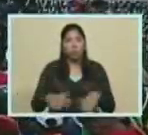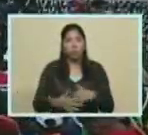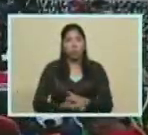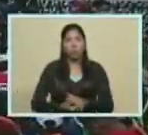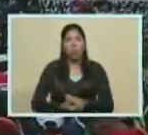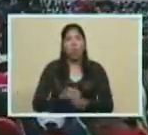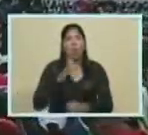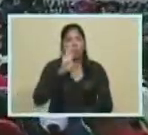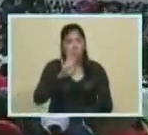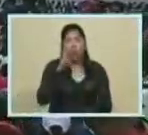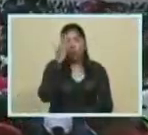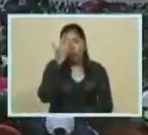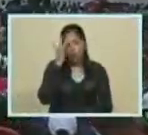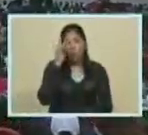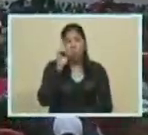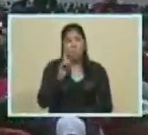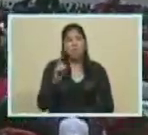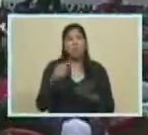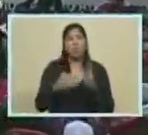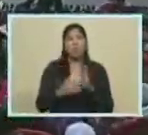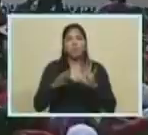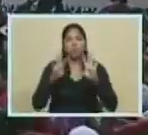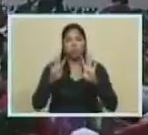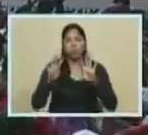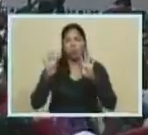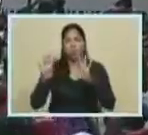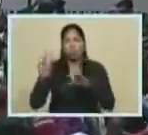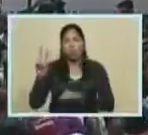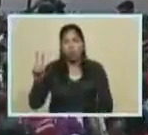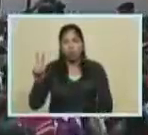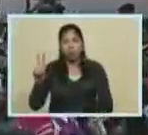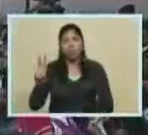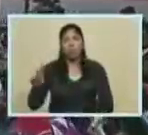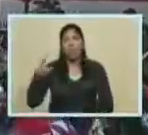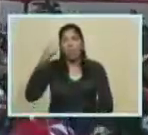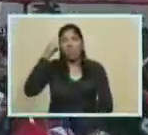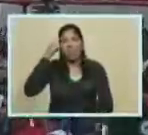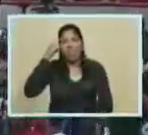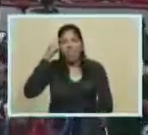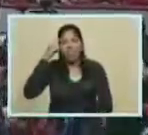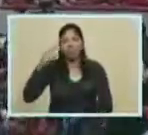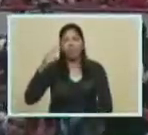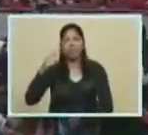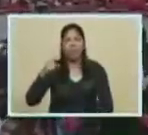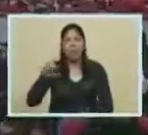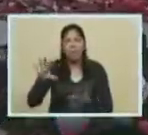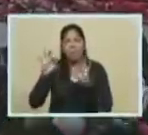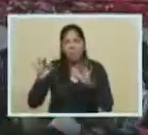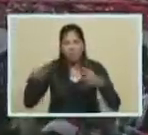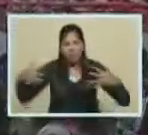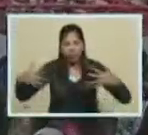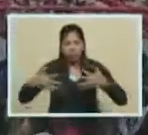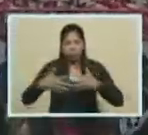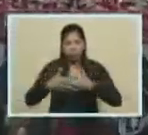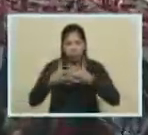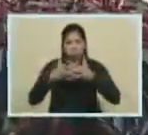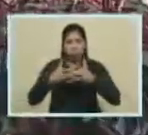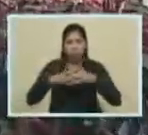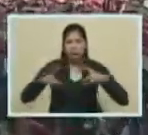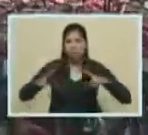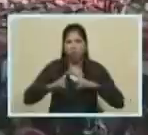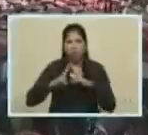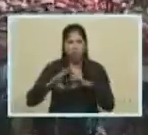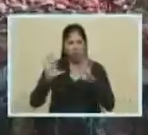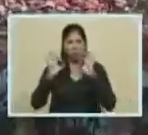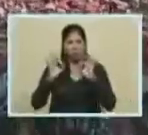El 4 de febrero de 1992 es el día del reencuentro de la fuerza libertadora